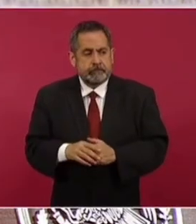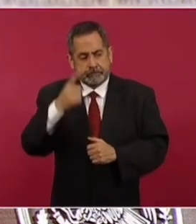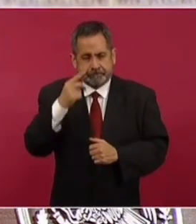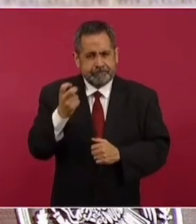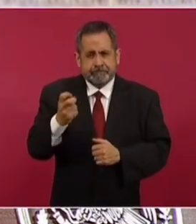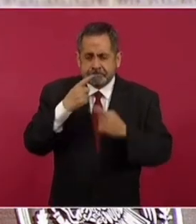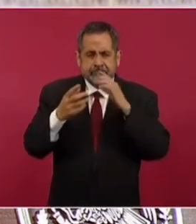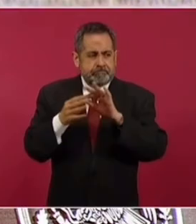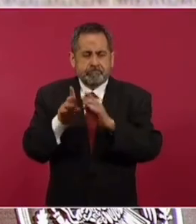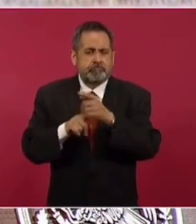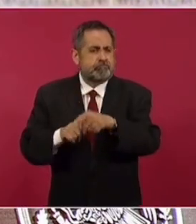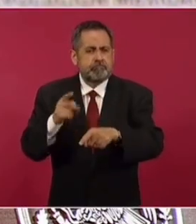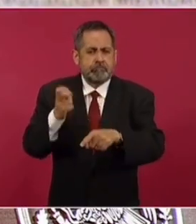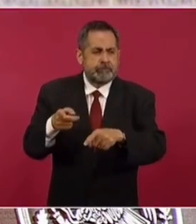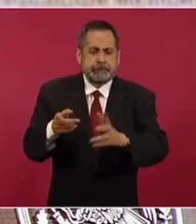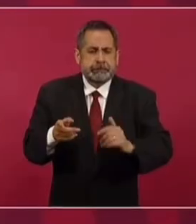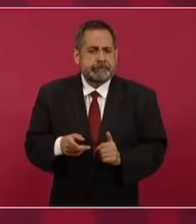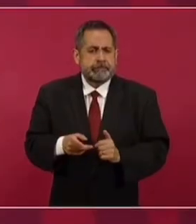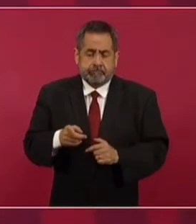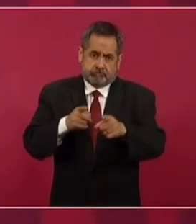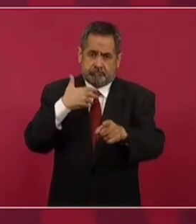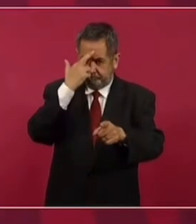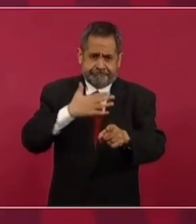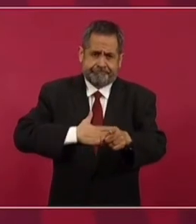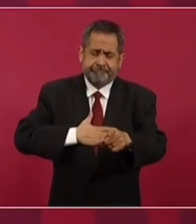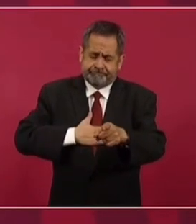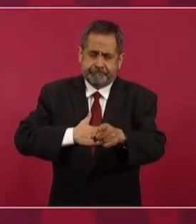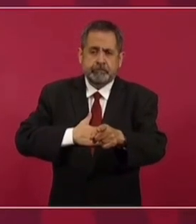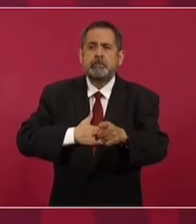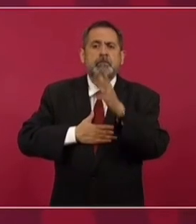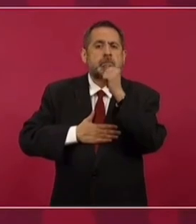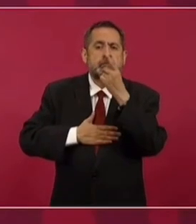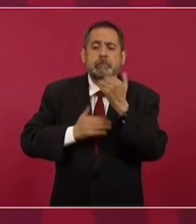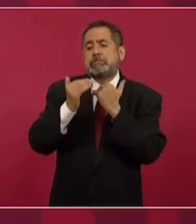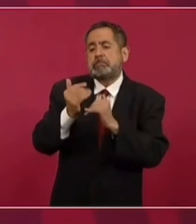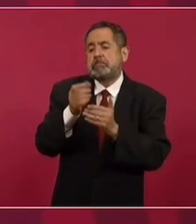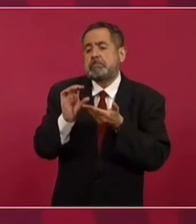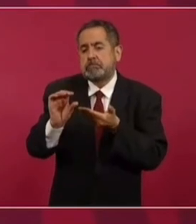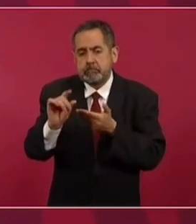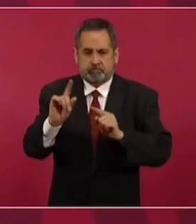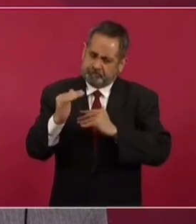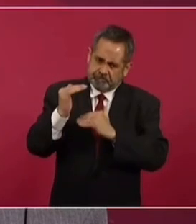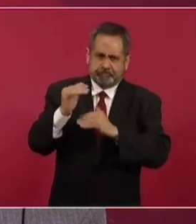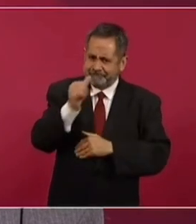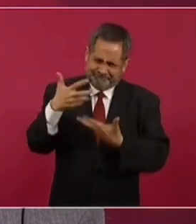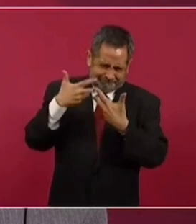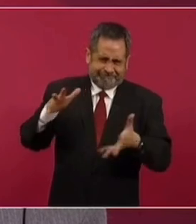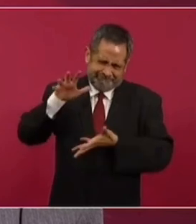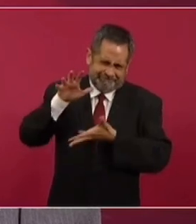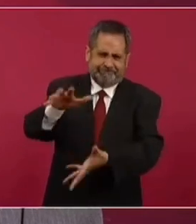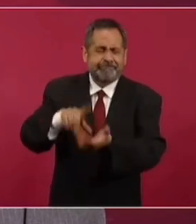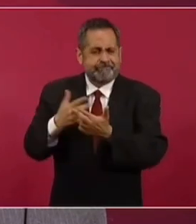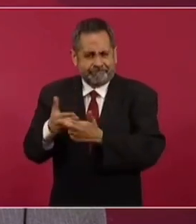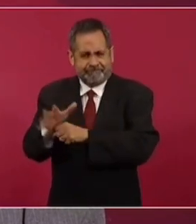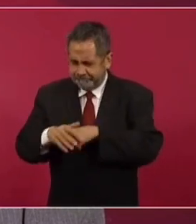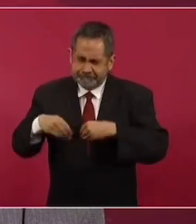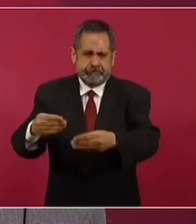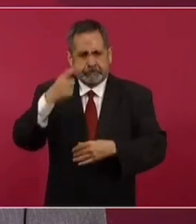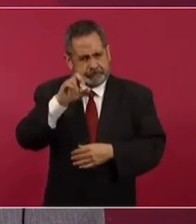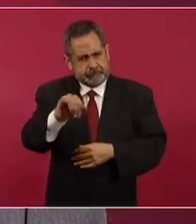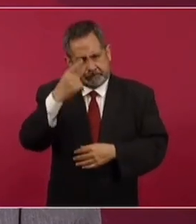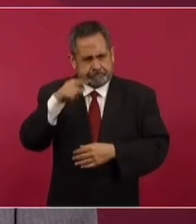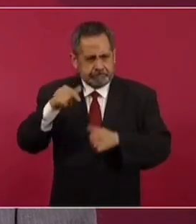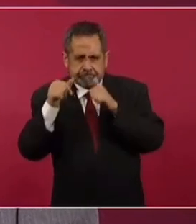estas demandas tan justas y humanas, no hay límite en cuanto a presupuesto. Tenemos recursos